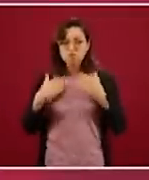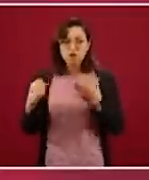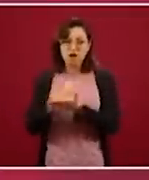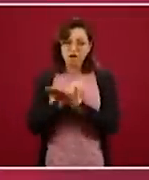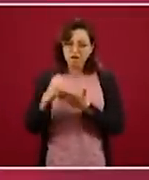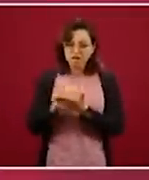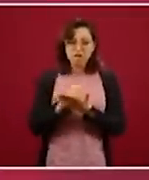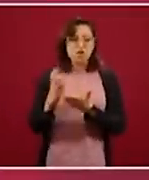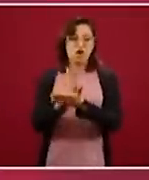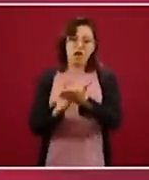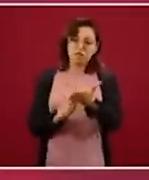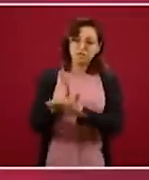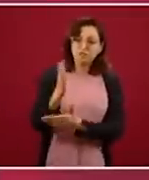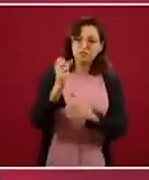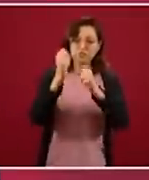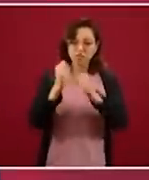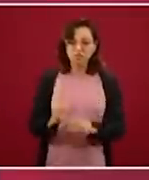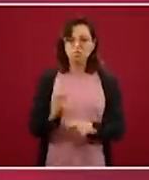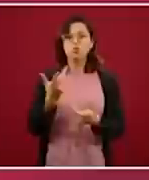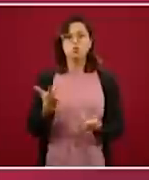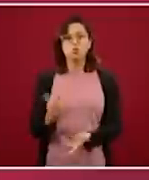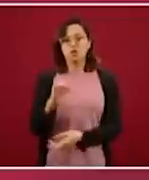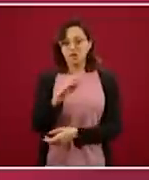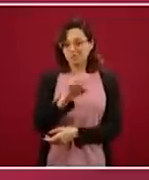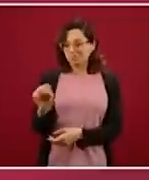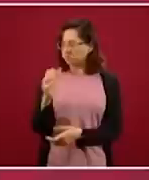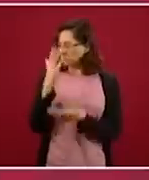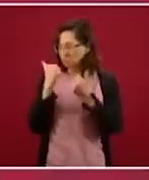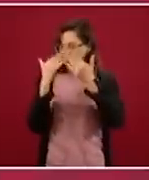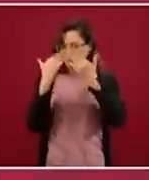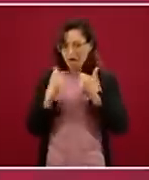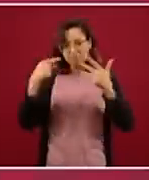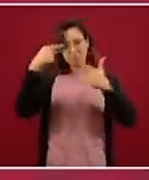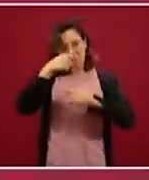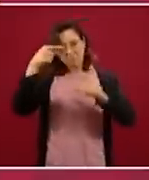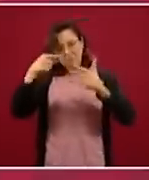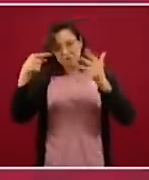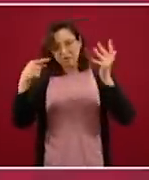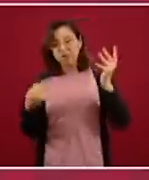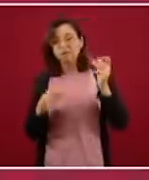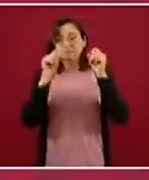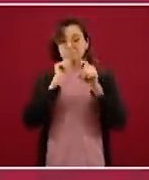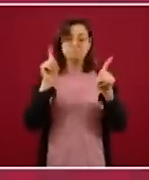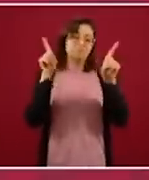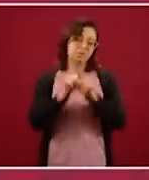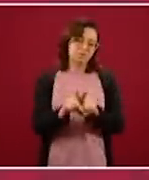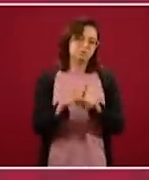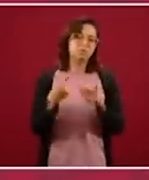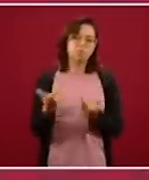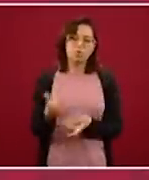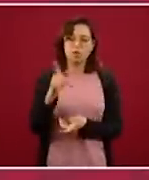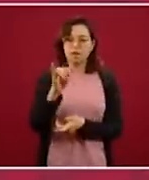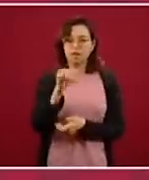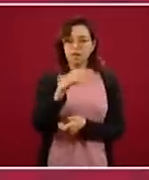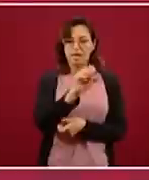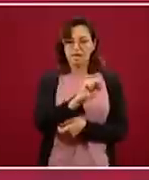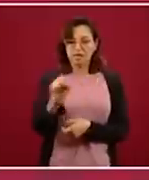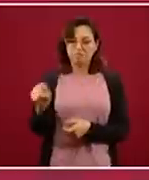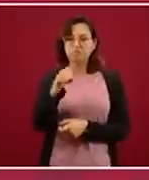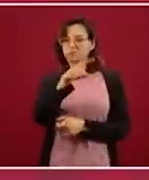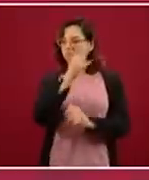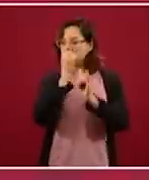acceso al seguro social y, por otro lado, el defraudación al propio seguro social, el dato que daba su Robledo